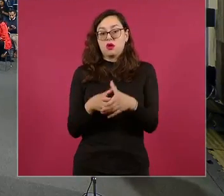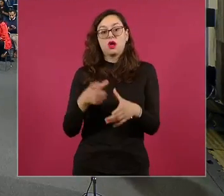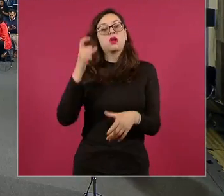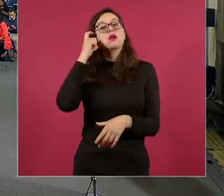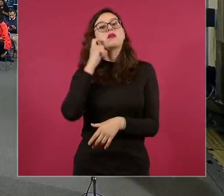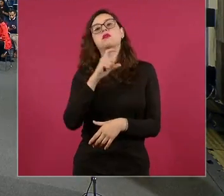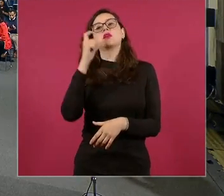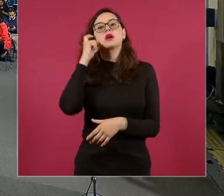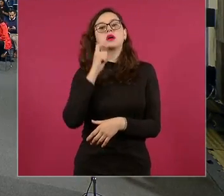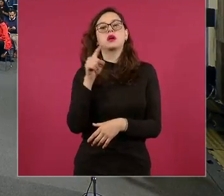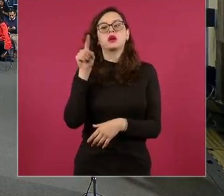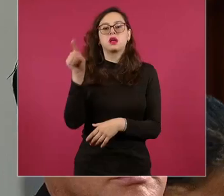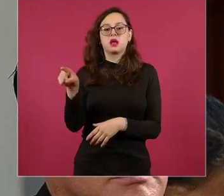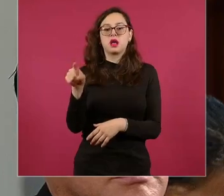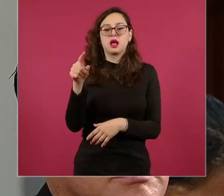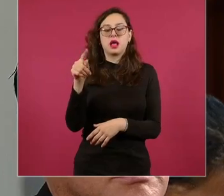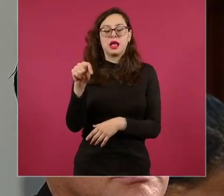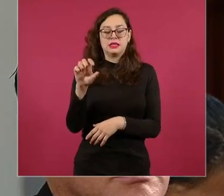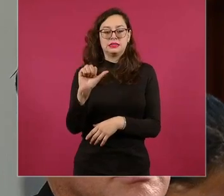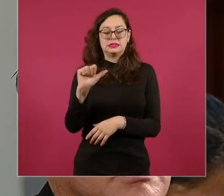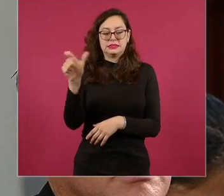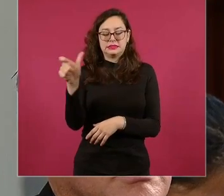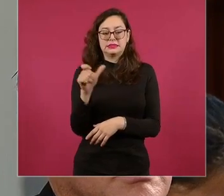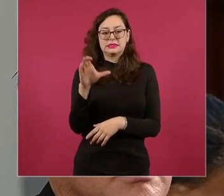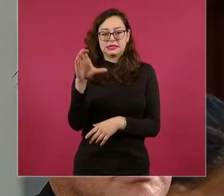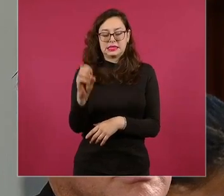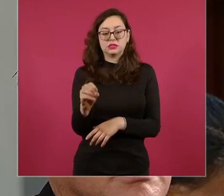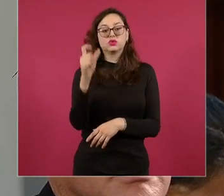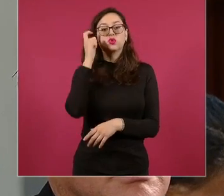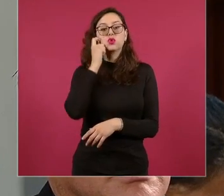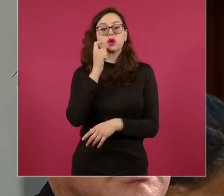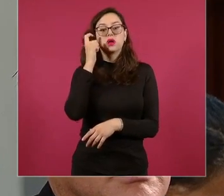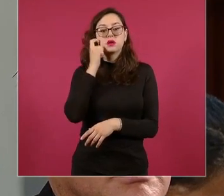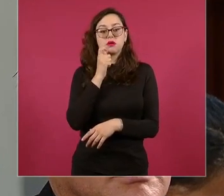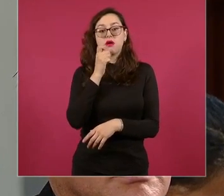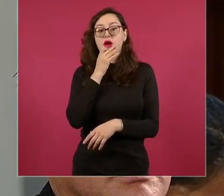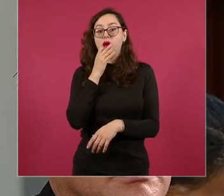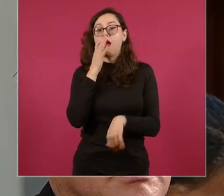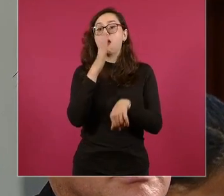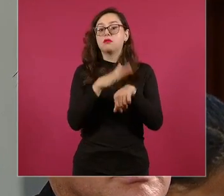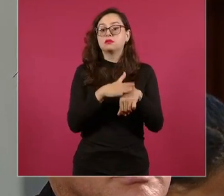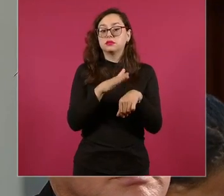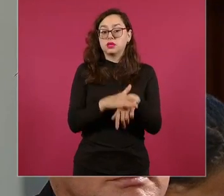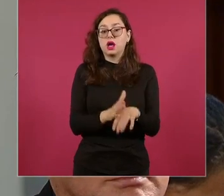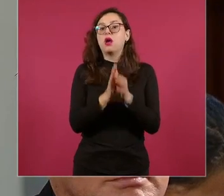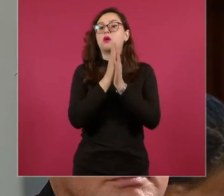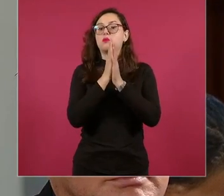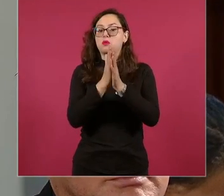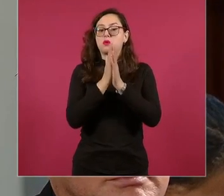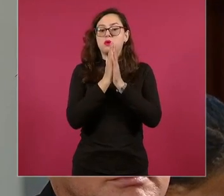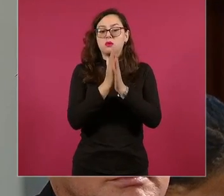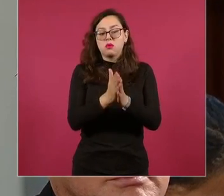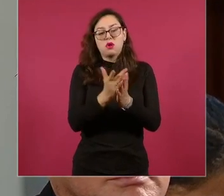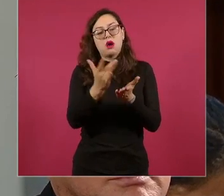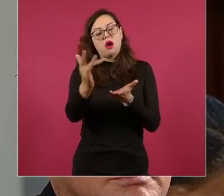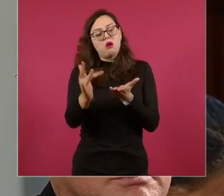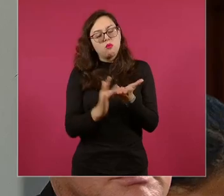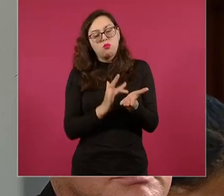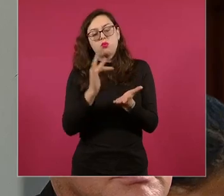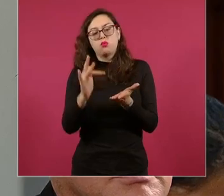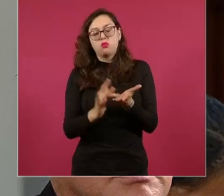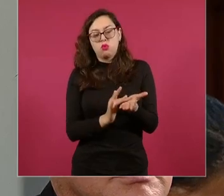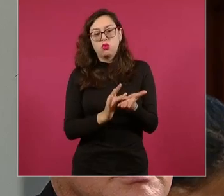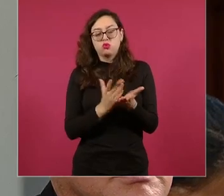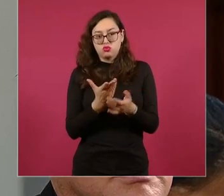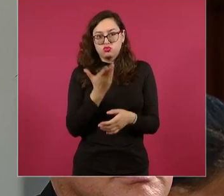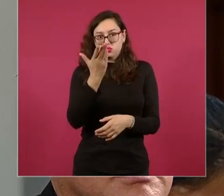en la unidad de Ciudad Taxco de Alarcón Guerrero por este medio le pedimos su valioso apoyo para que en calidad